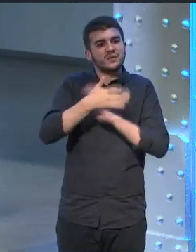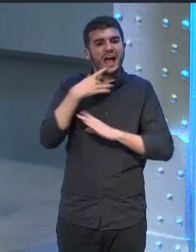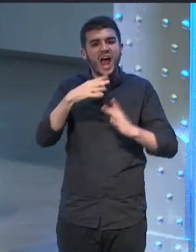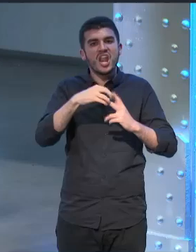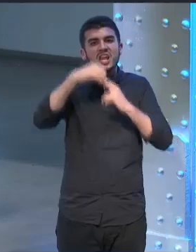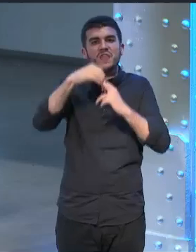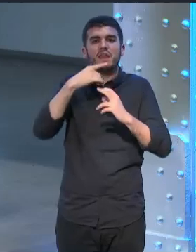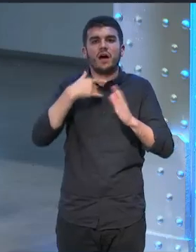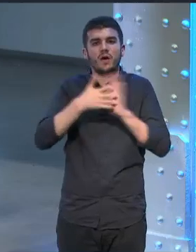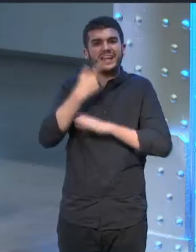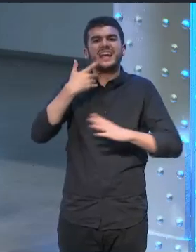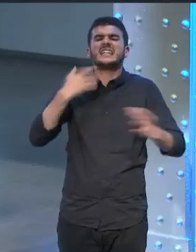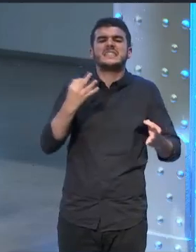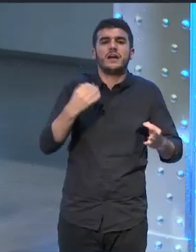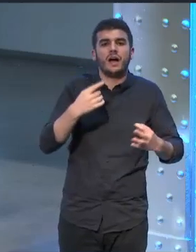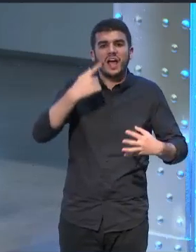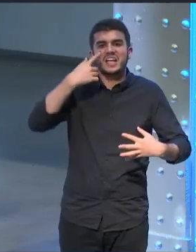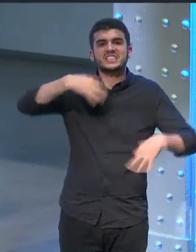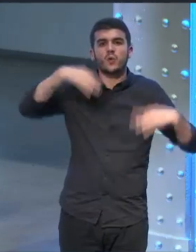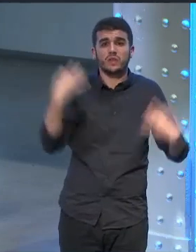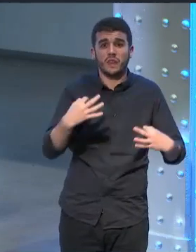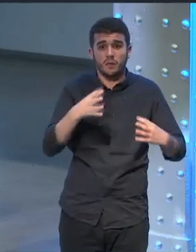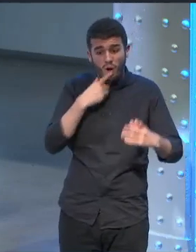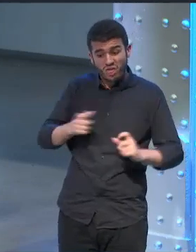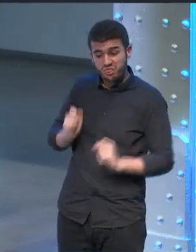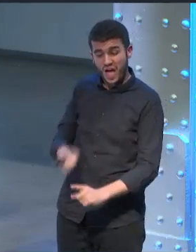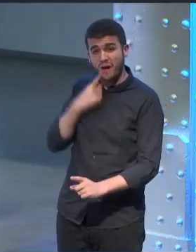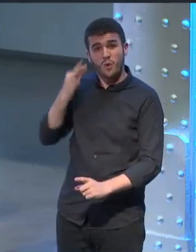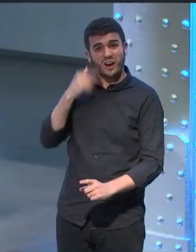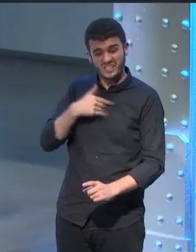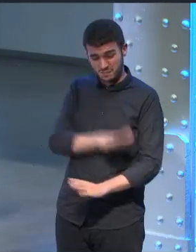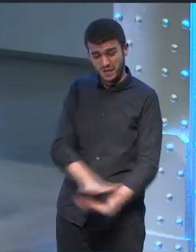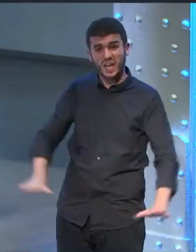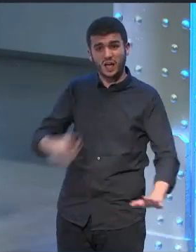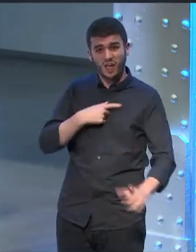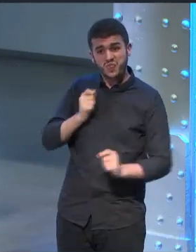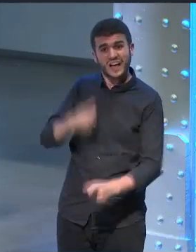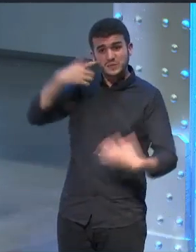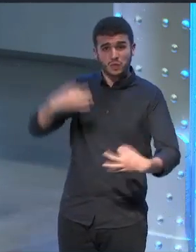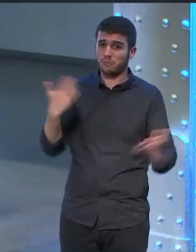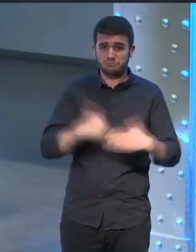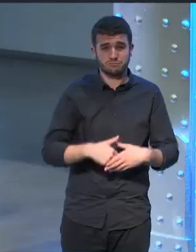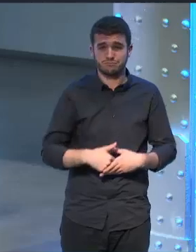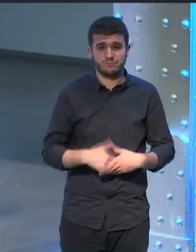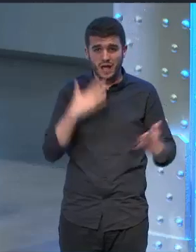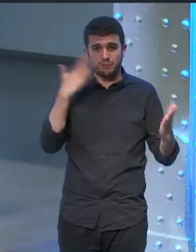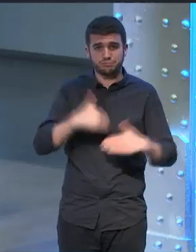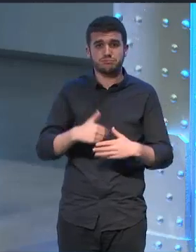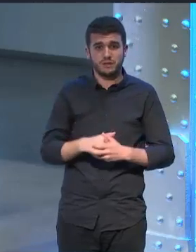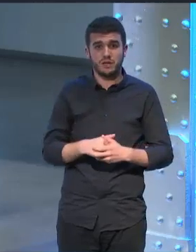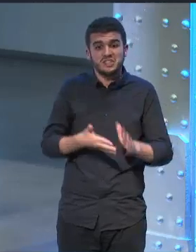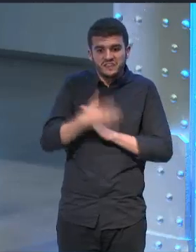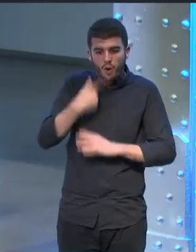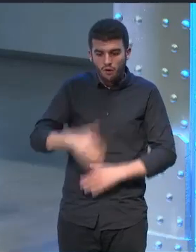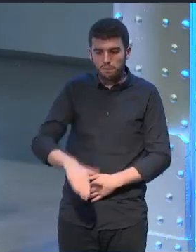es la seguridad. Y es justamente lo que no se trabaja desde la infancia en las mujeres para desarrollar habilidades y competencias que luego las hagan